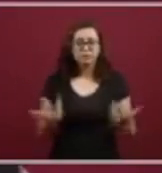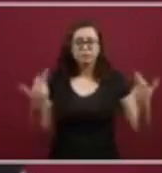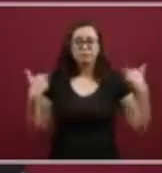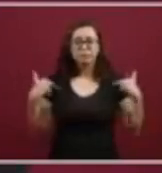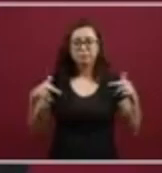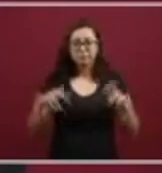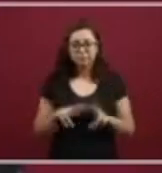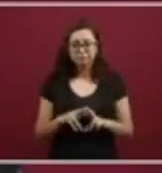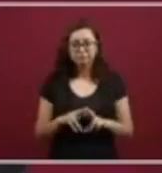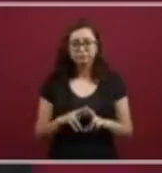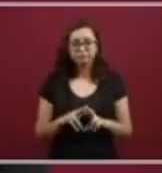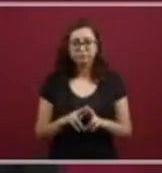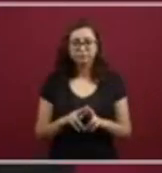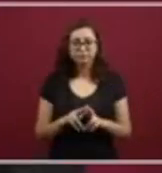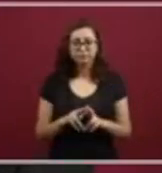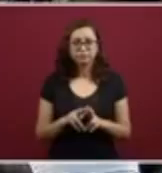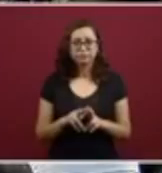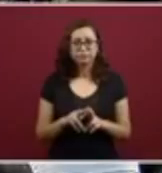Maestros